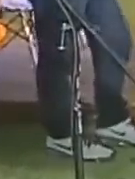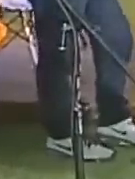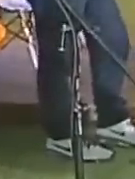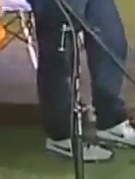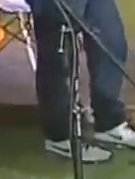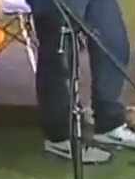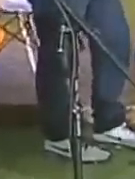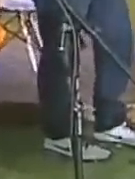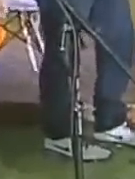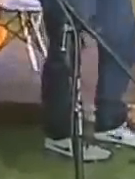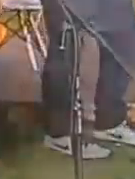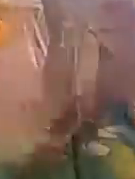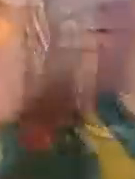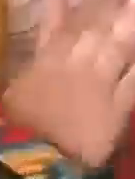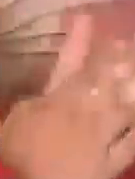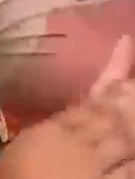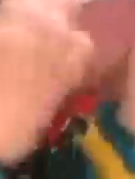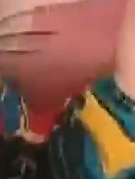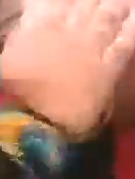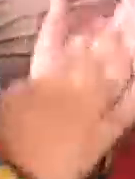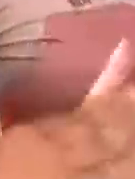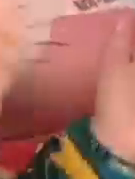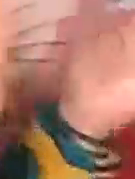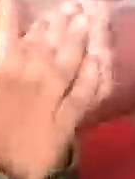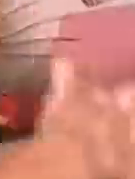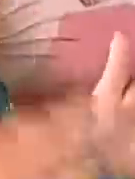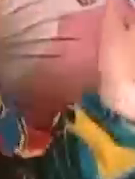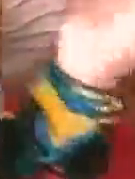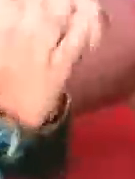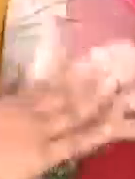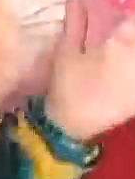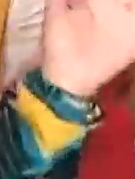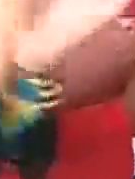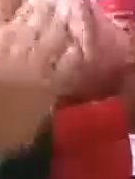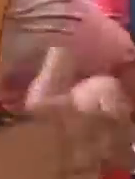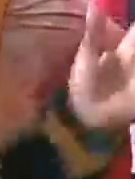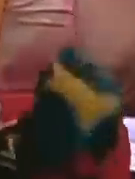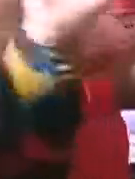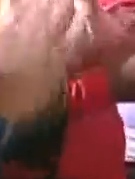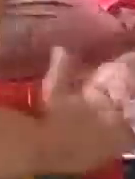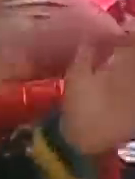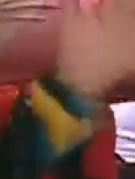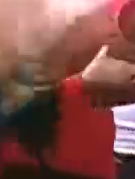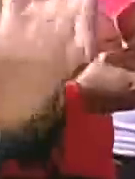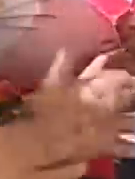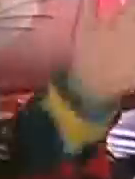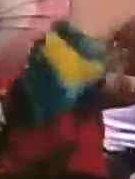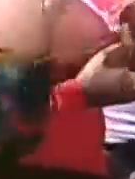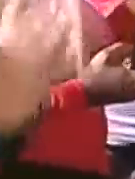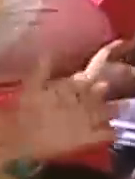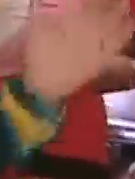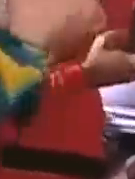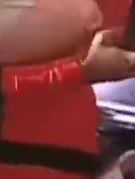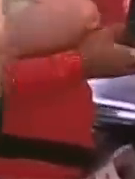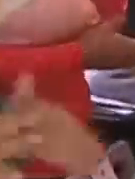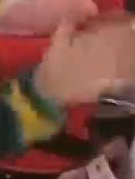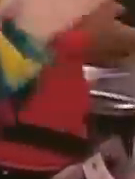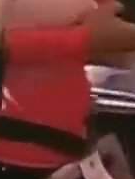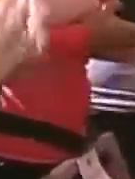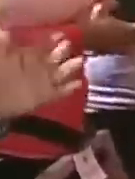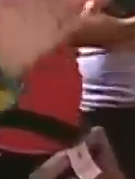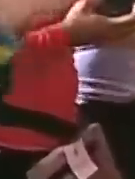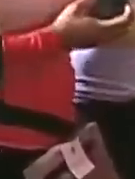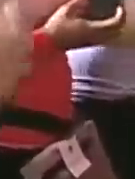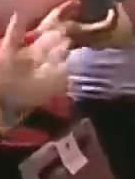y dar a Venezuela como una economía boyante y de grandes frutos. Con esta información nos despedimos y regresamos el pase a